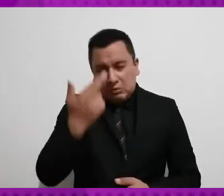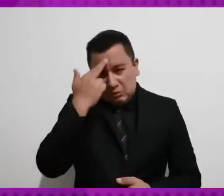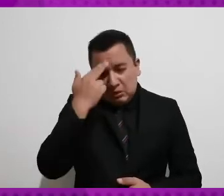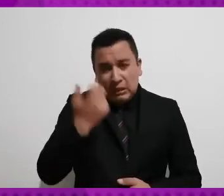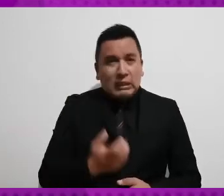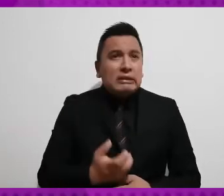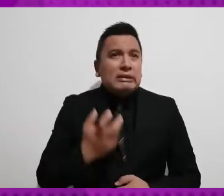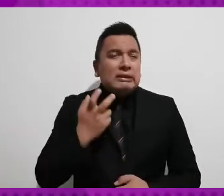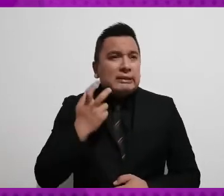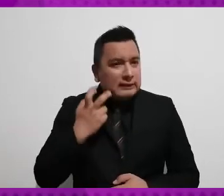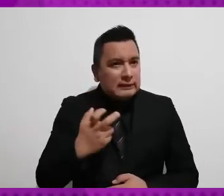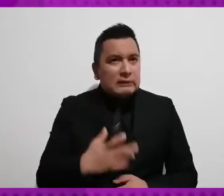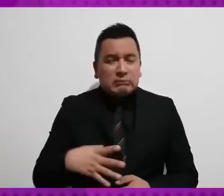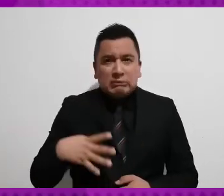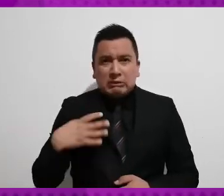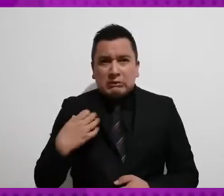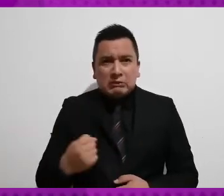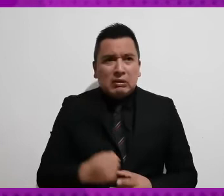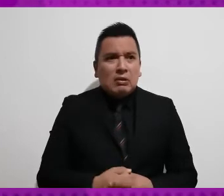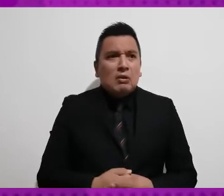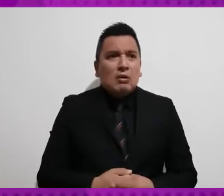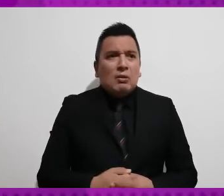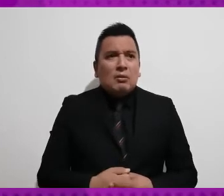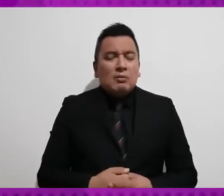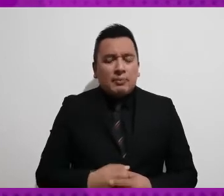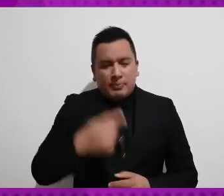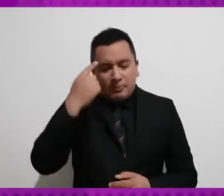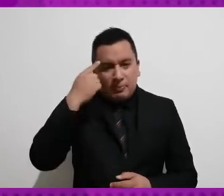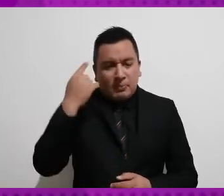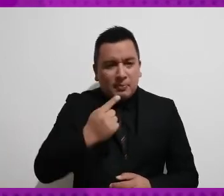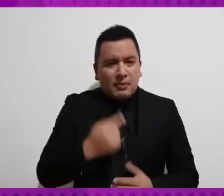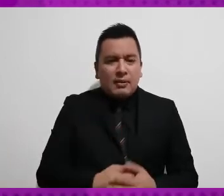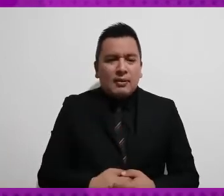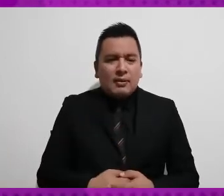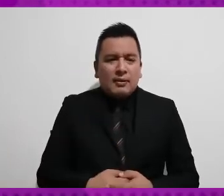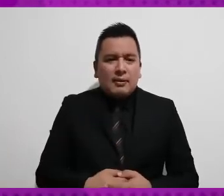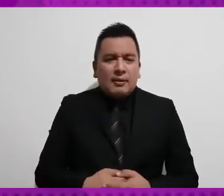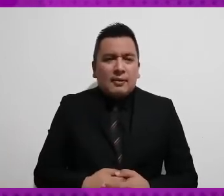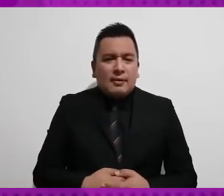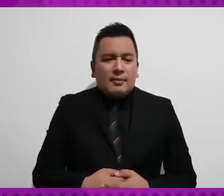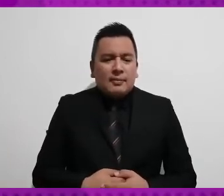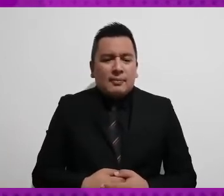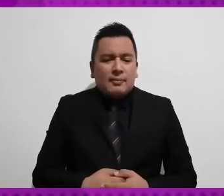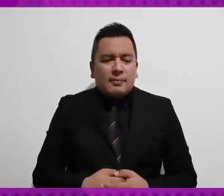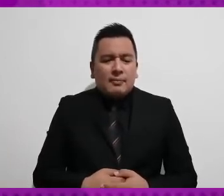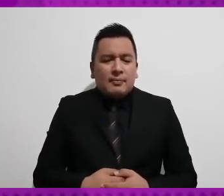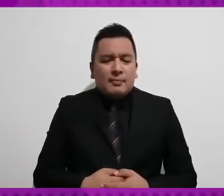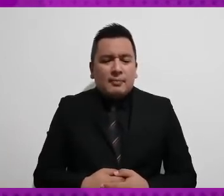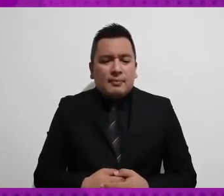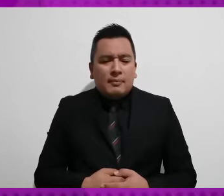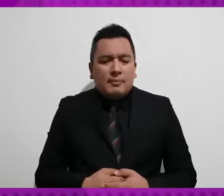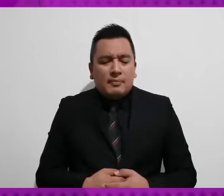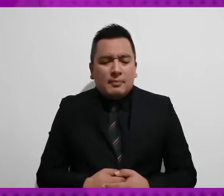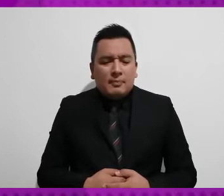acciones afirmativas que se implementan por cierto lapso de tiempo con la finalidad de lograr combatir con